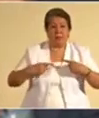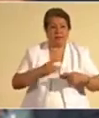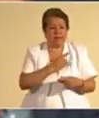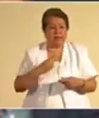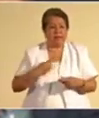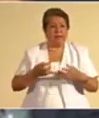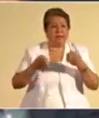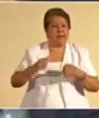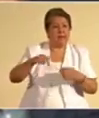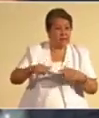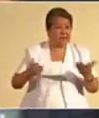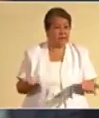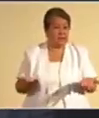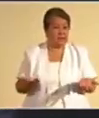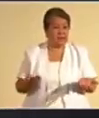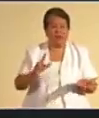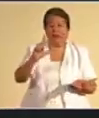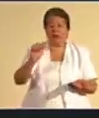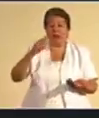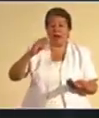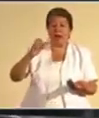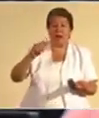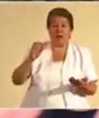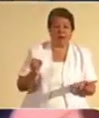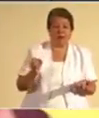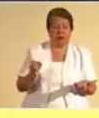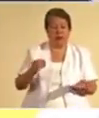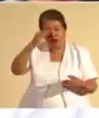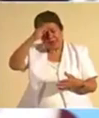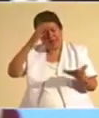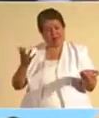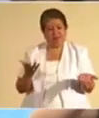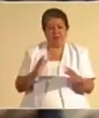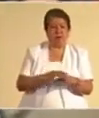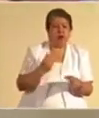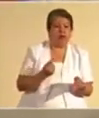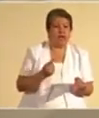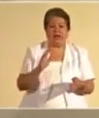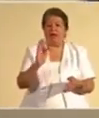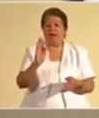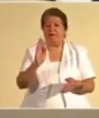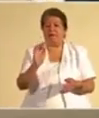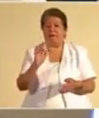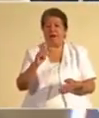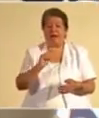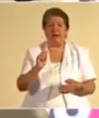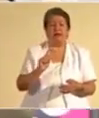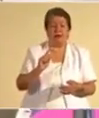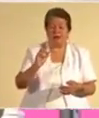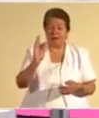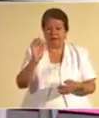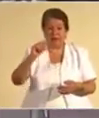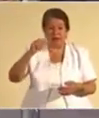aquí, digo, lo lamento porque efectivamente yo veo en el caso de Fernando Zamora una actitud de desprecio,